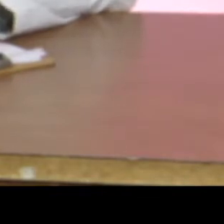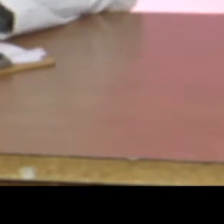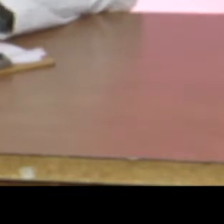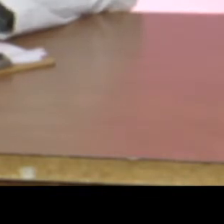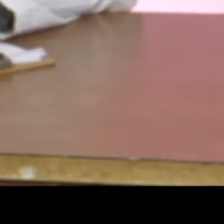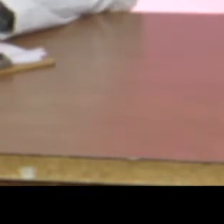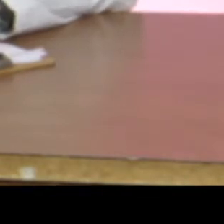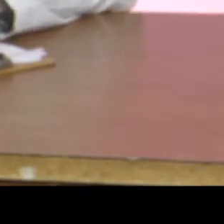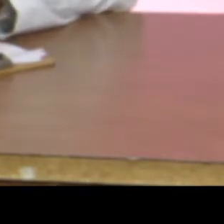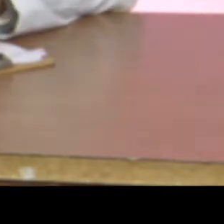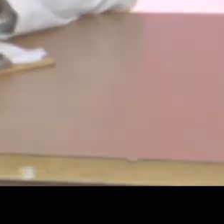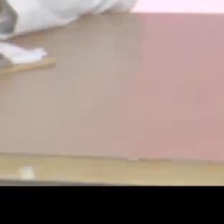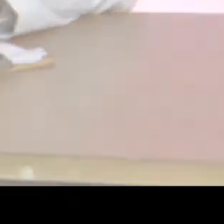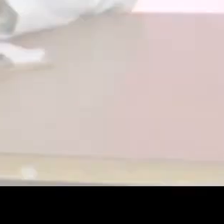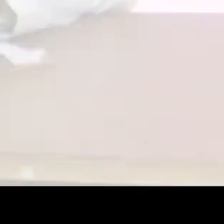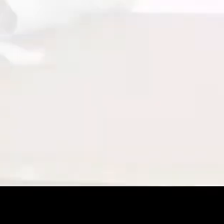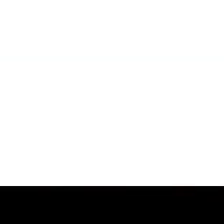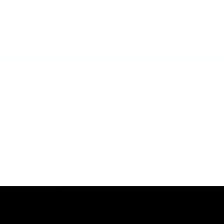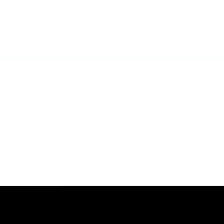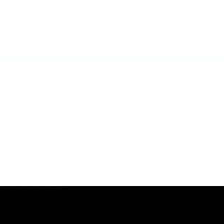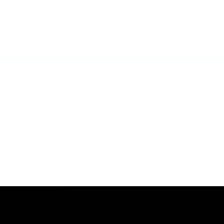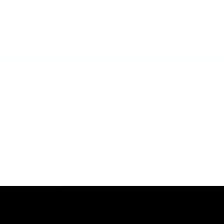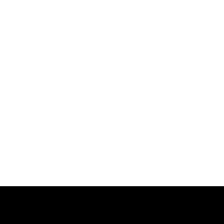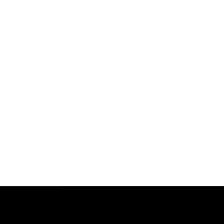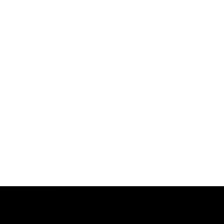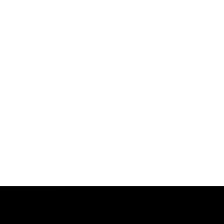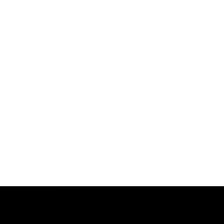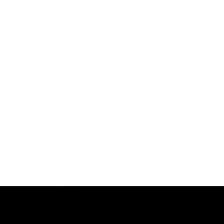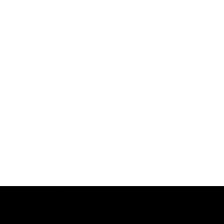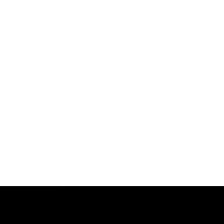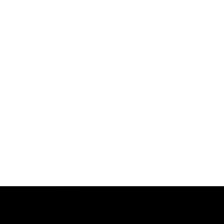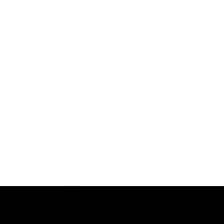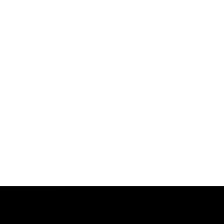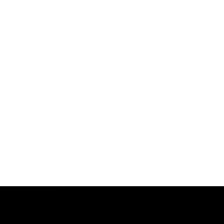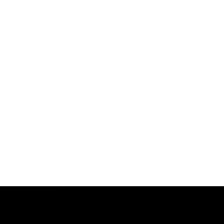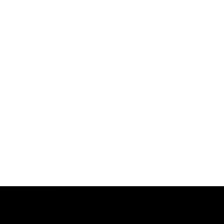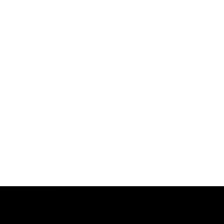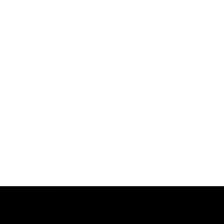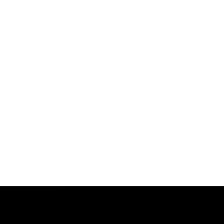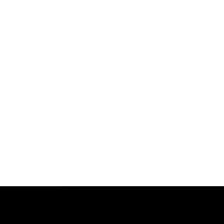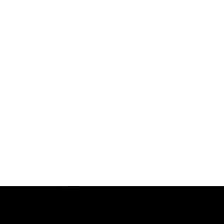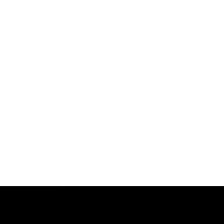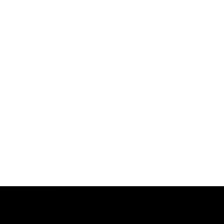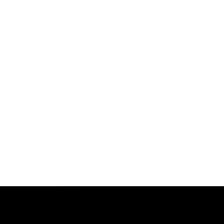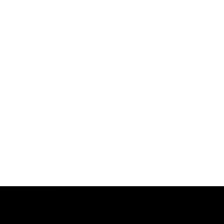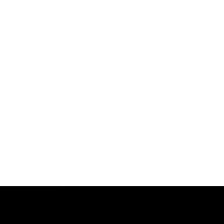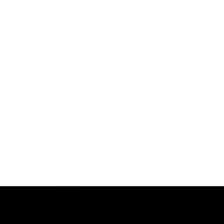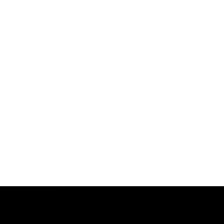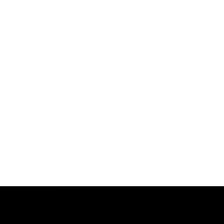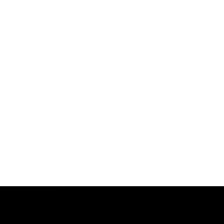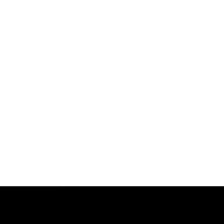no se automedique gobierno de reconciliación y unidad nacional ministerio de salud